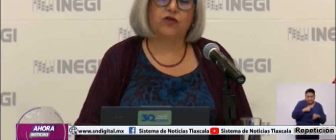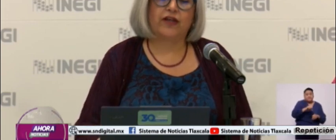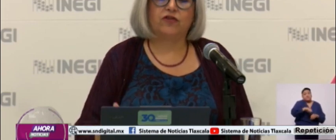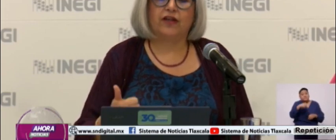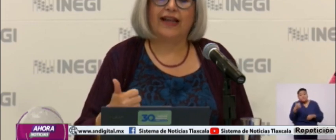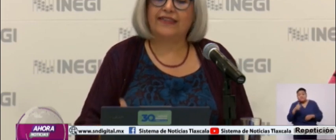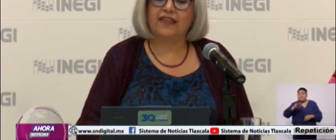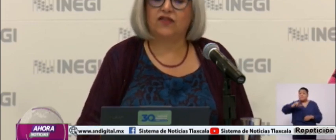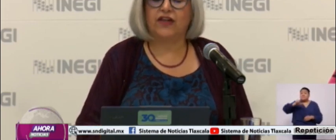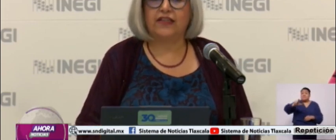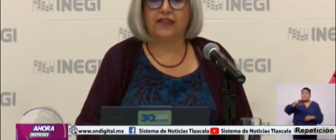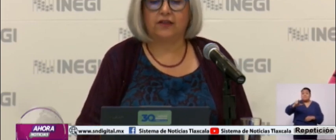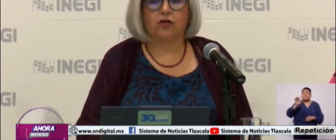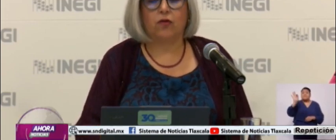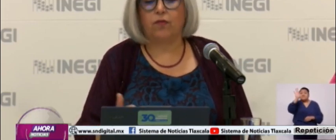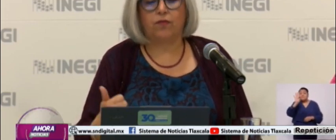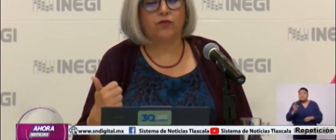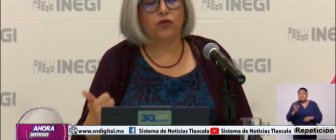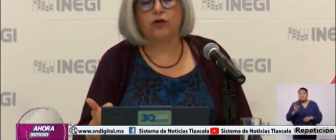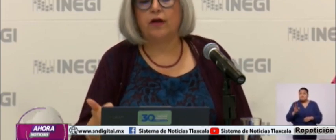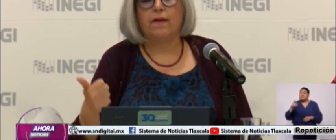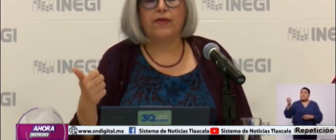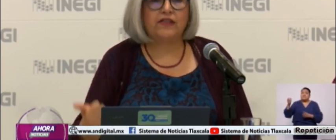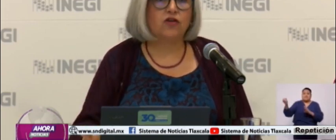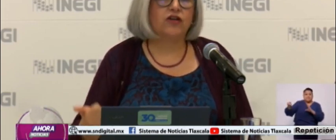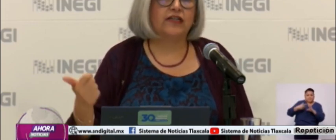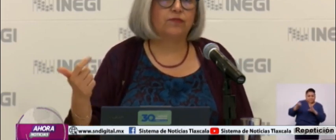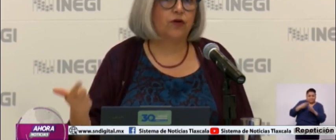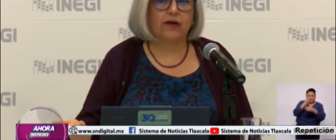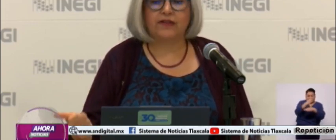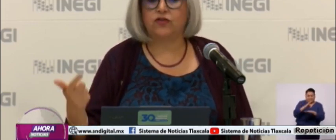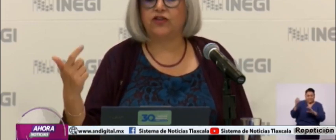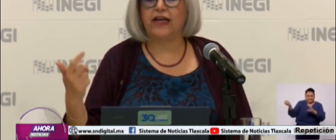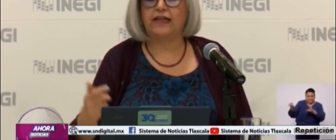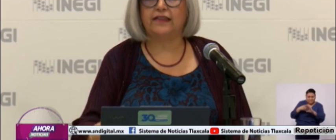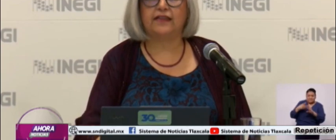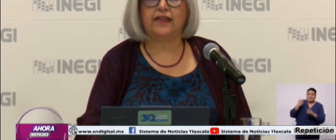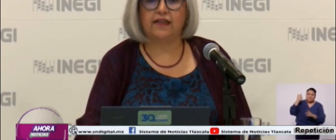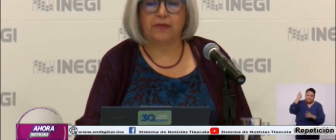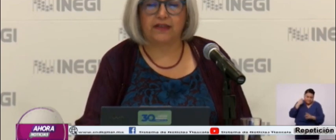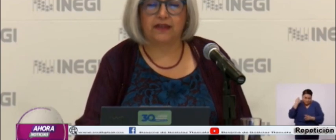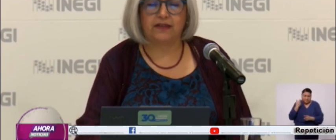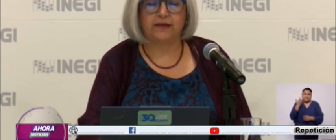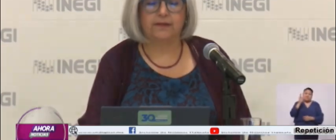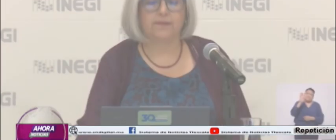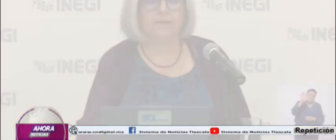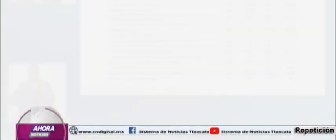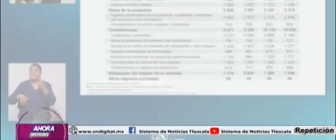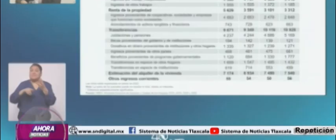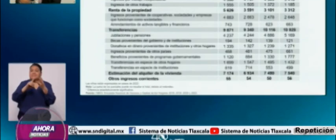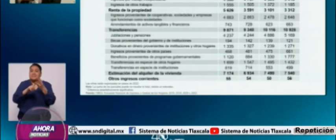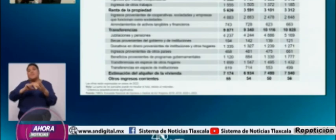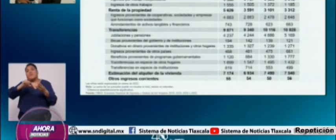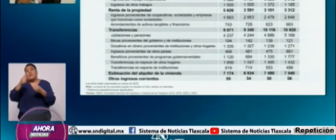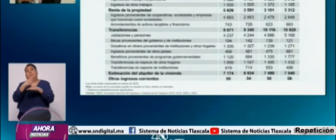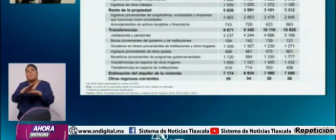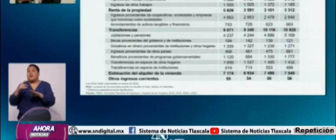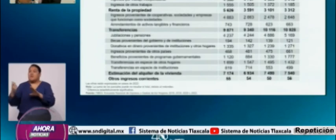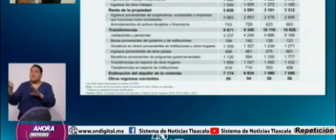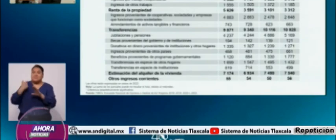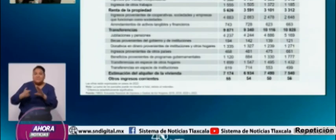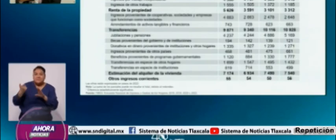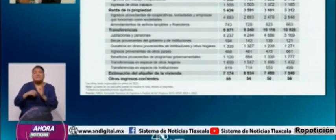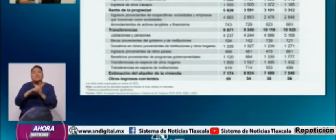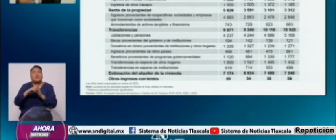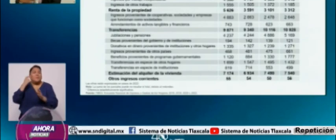lo constituyeron las transferencias, como son pensiones, programas sociales y remesas. Añadió que la